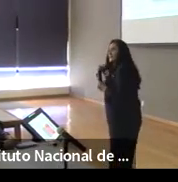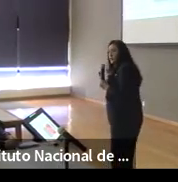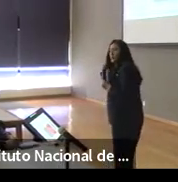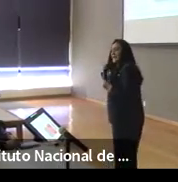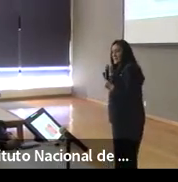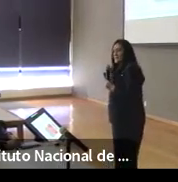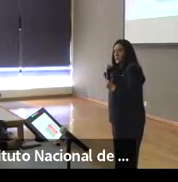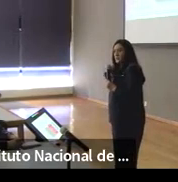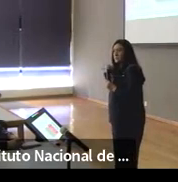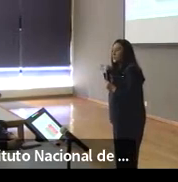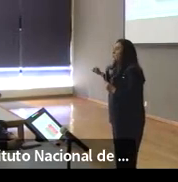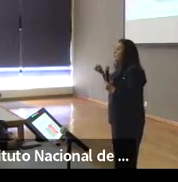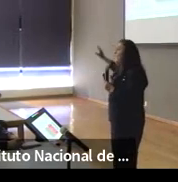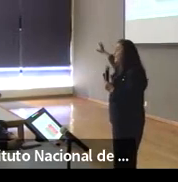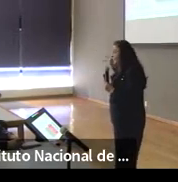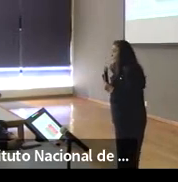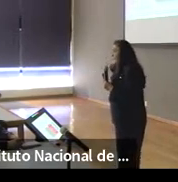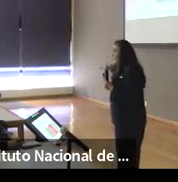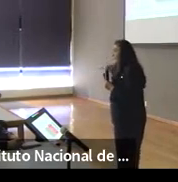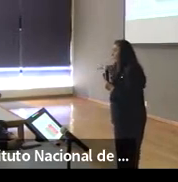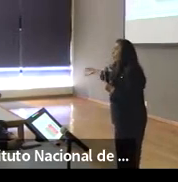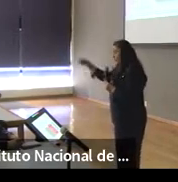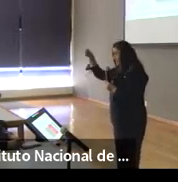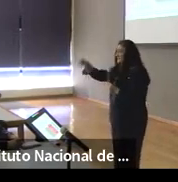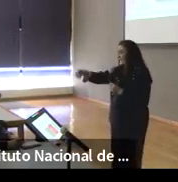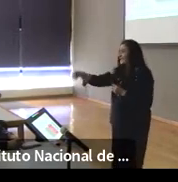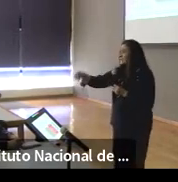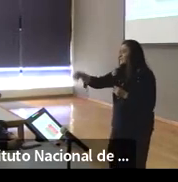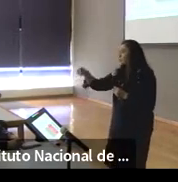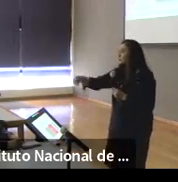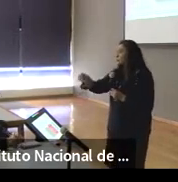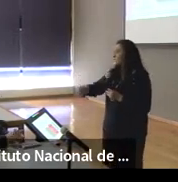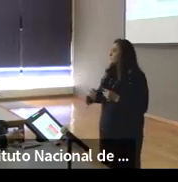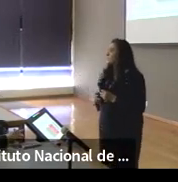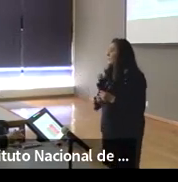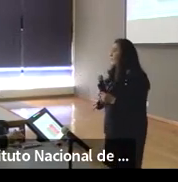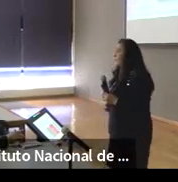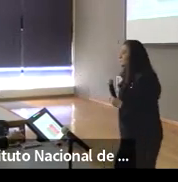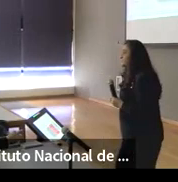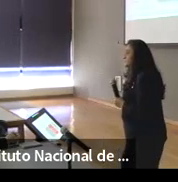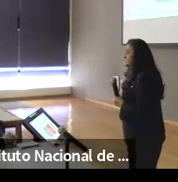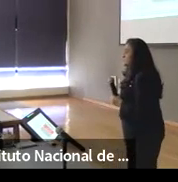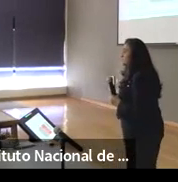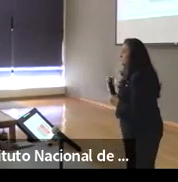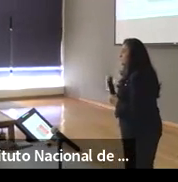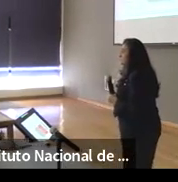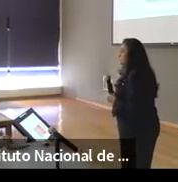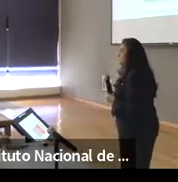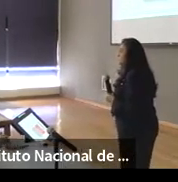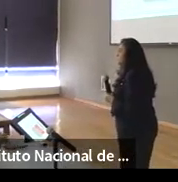parte de tu organización con un área diferente o puede ser al interior de tu equipo de trabajo